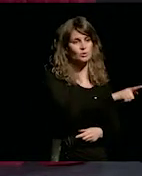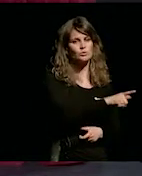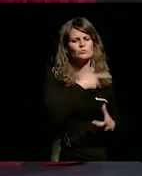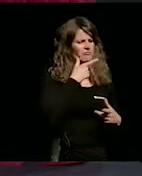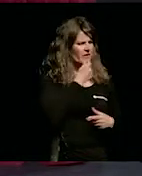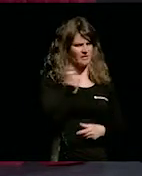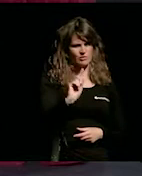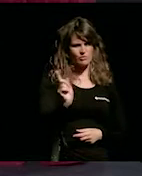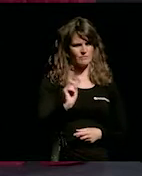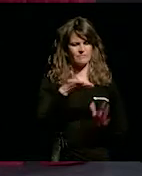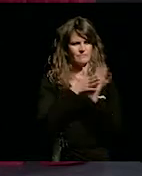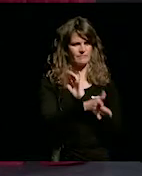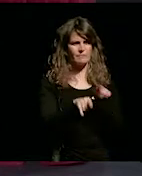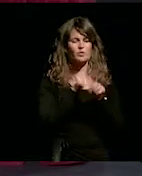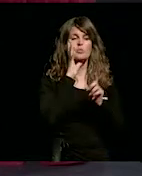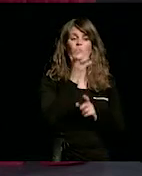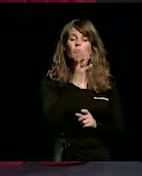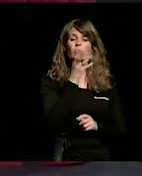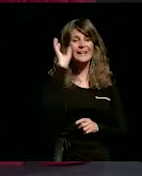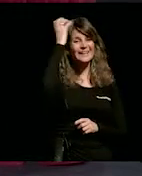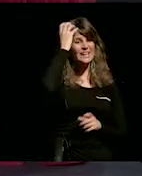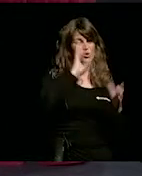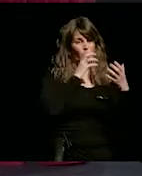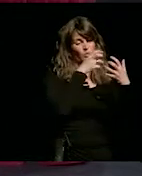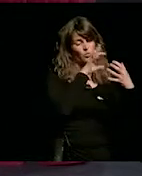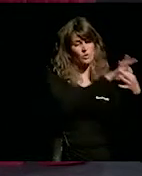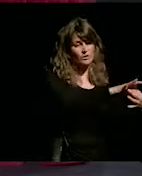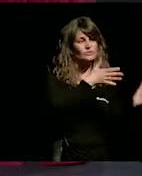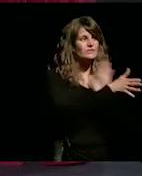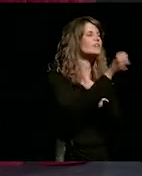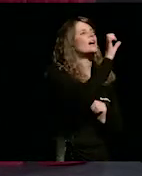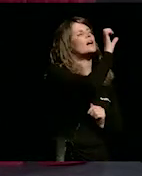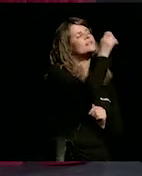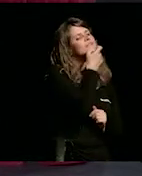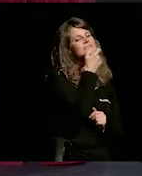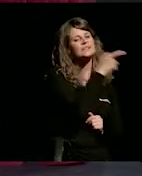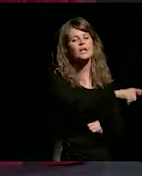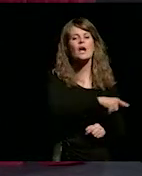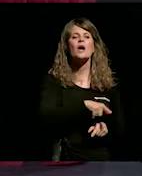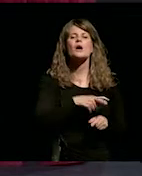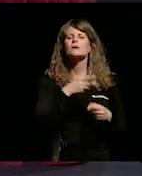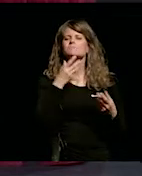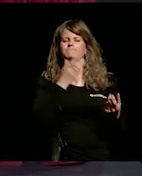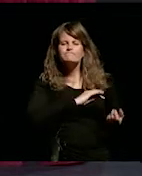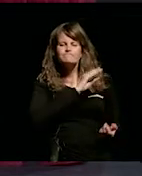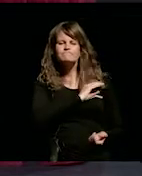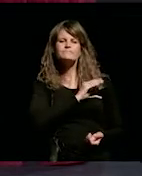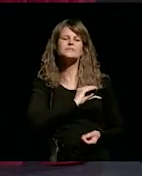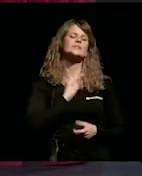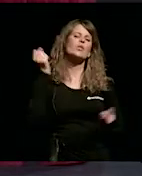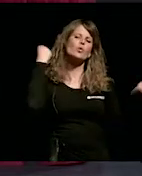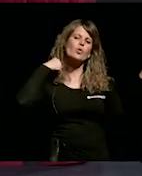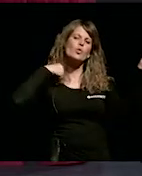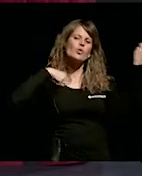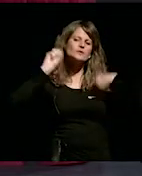fácil, porque en Reino Unido no hay suficientes intérpretes sordos o discapacitados. La mayoría